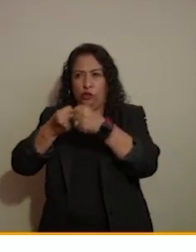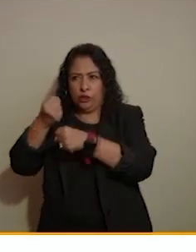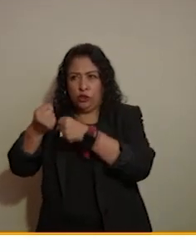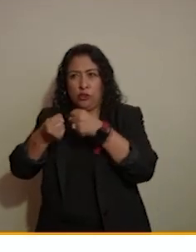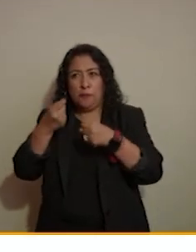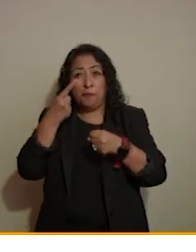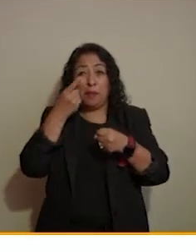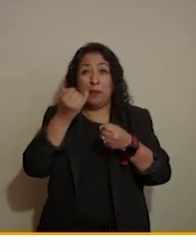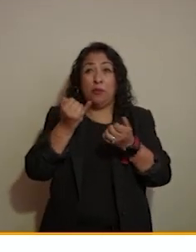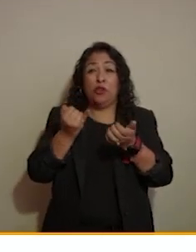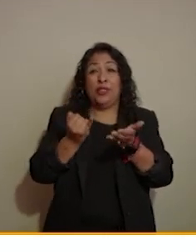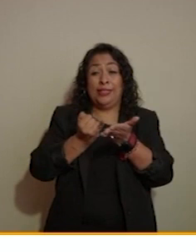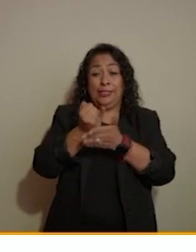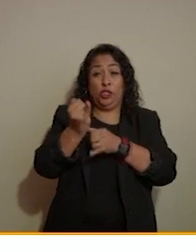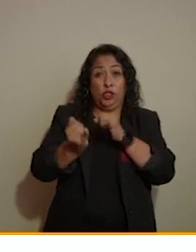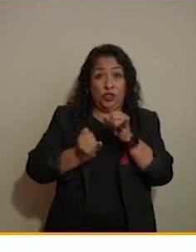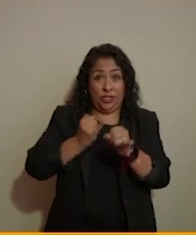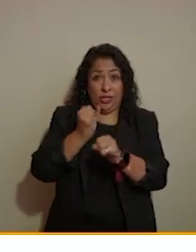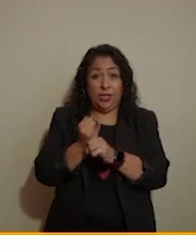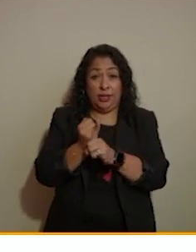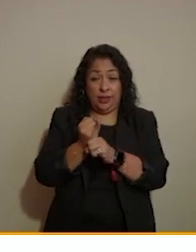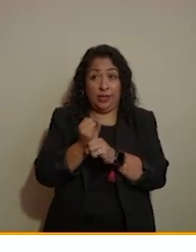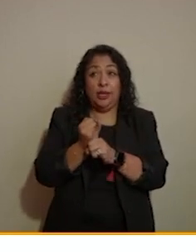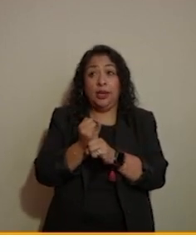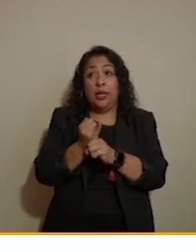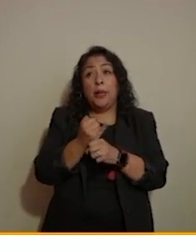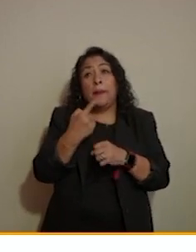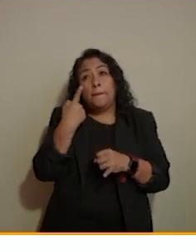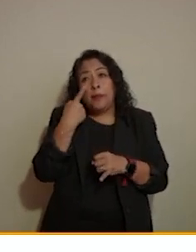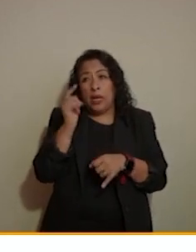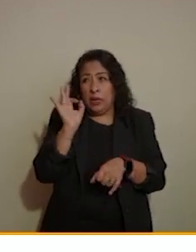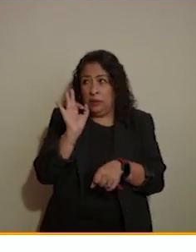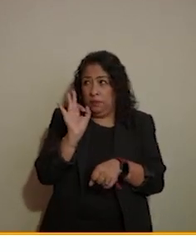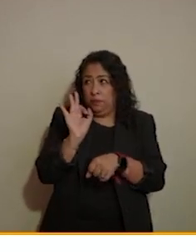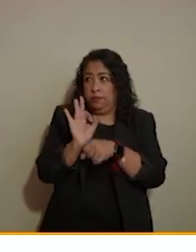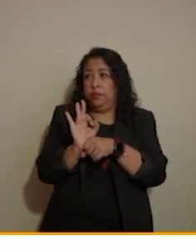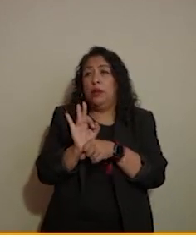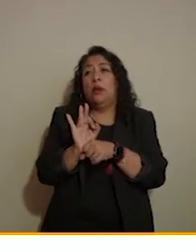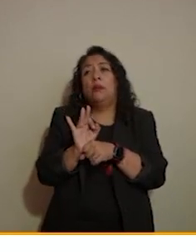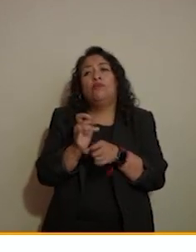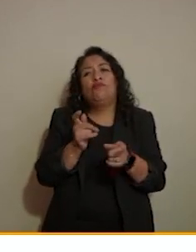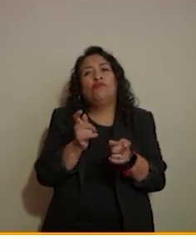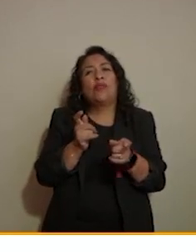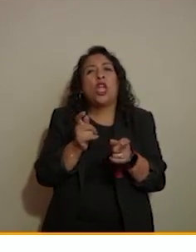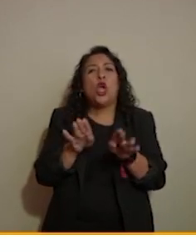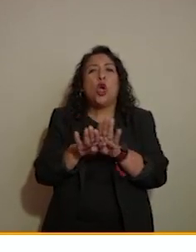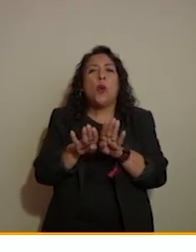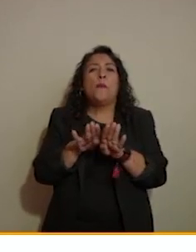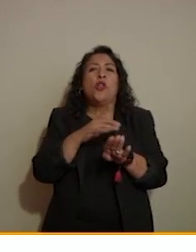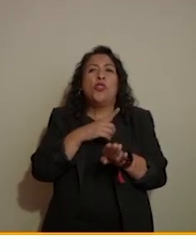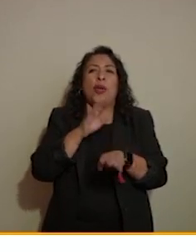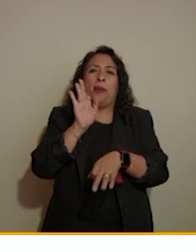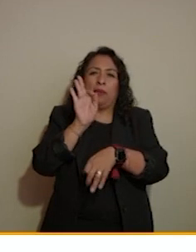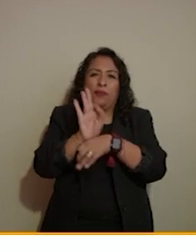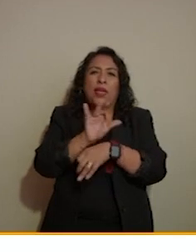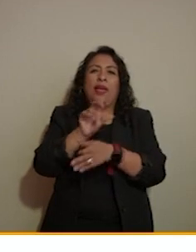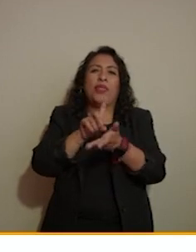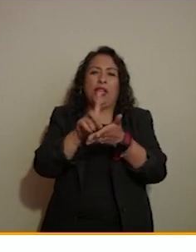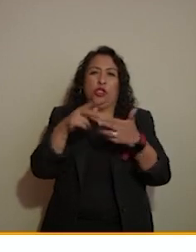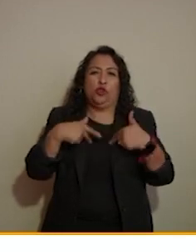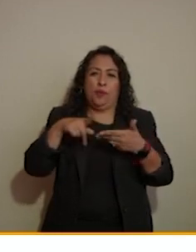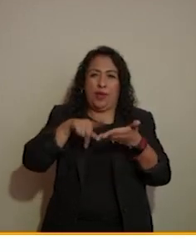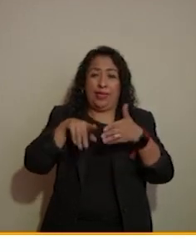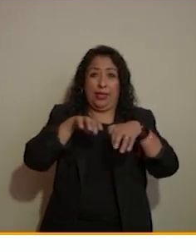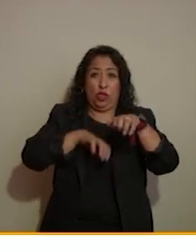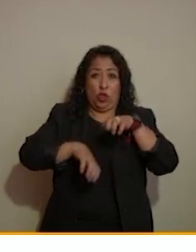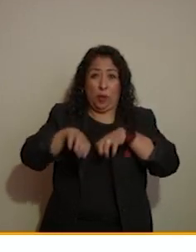decisiones a nivel internacional para robustecer el régimen de derechos humanos en el medio empresarial son